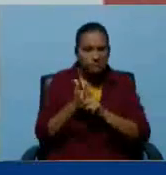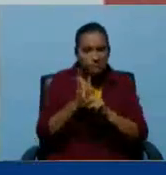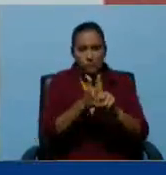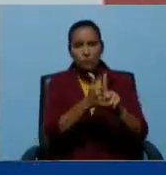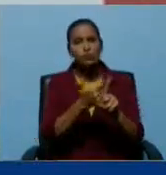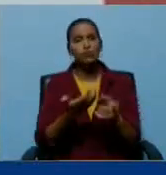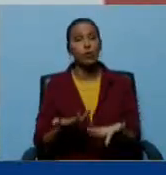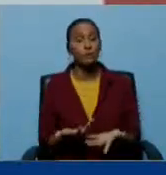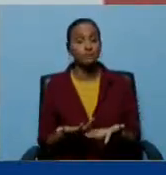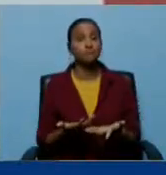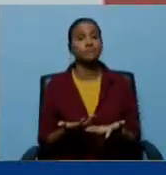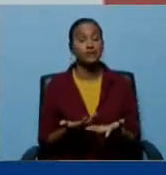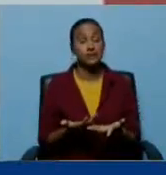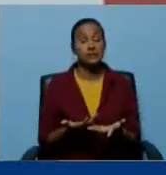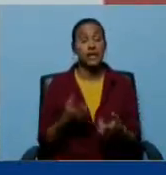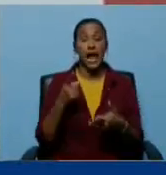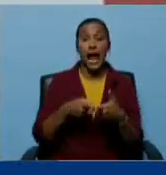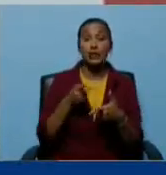Todo un país se debate